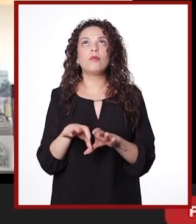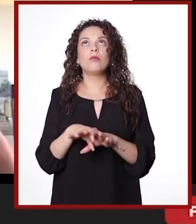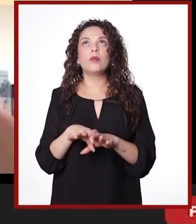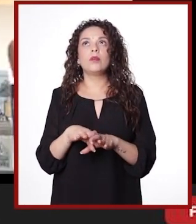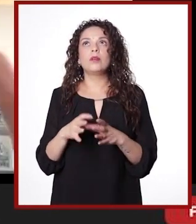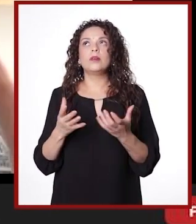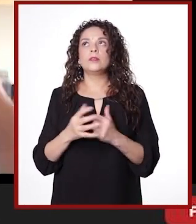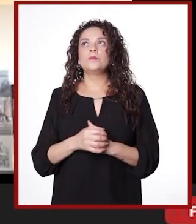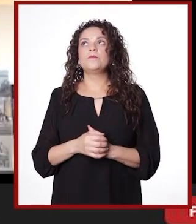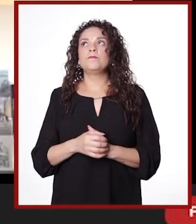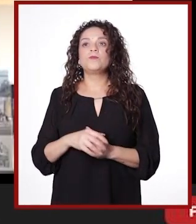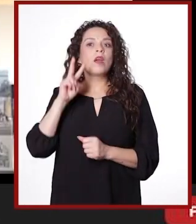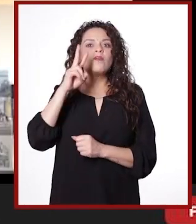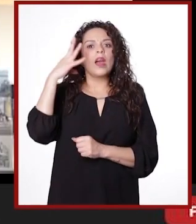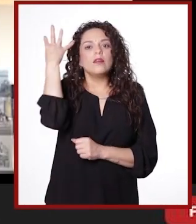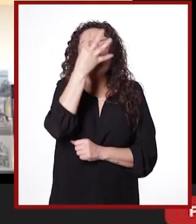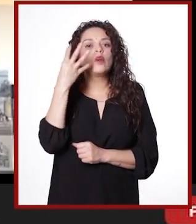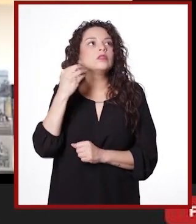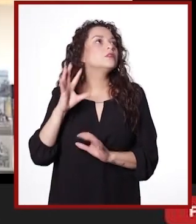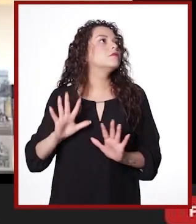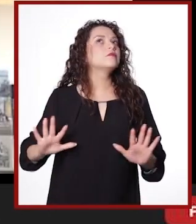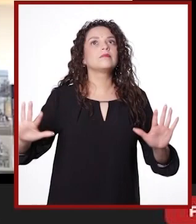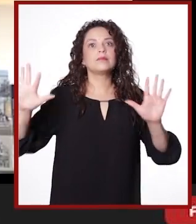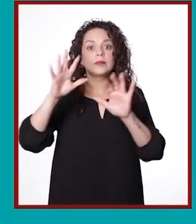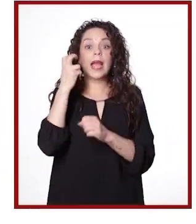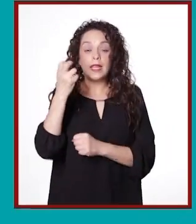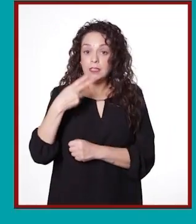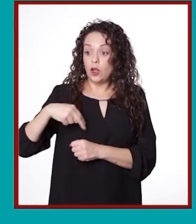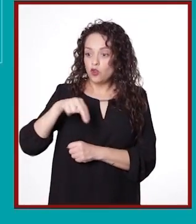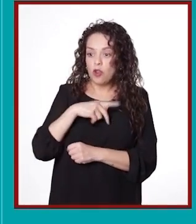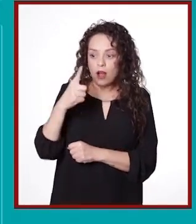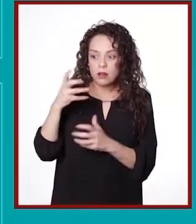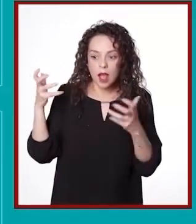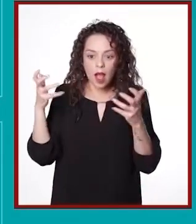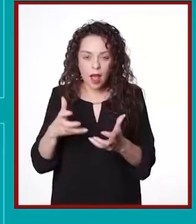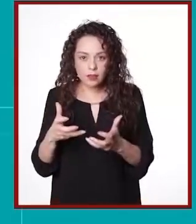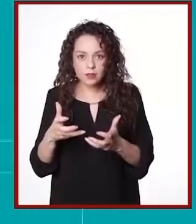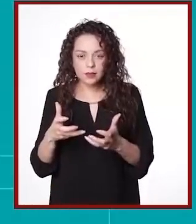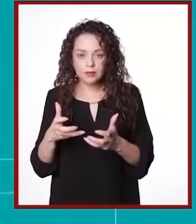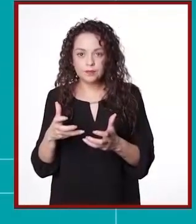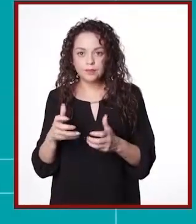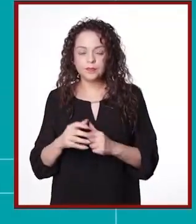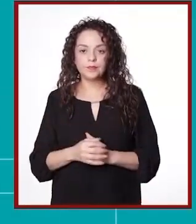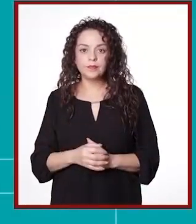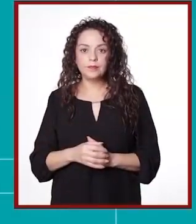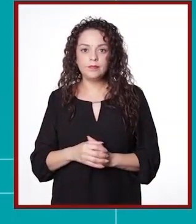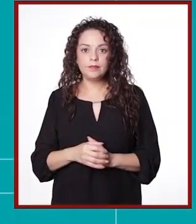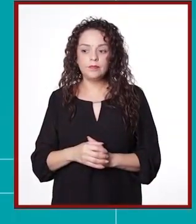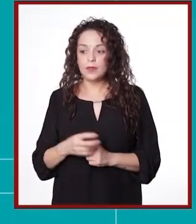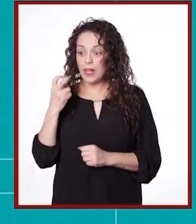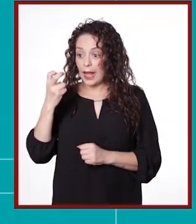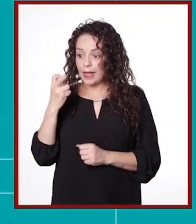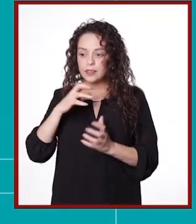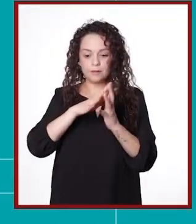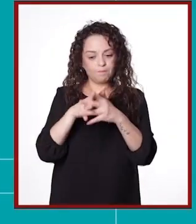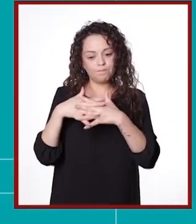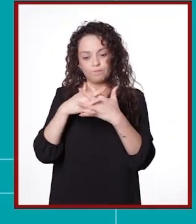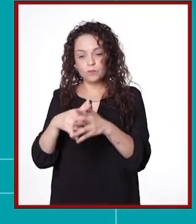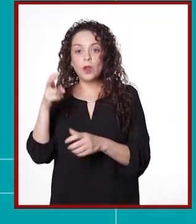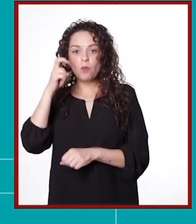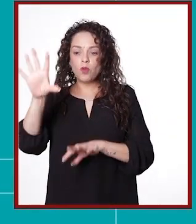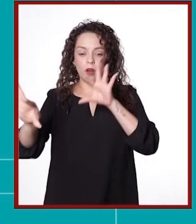resultado estético. Y entonces lo que nosotros intentamos hacer es pues, mezclar estas cosas y escogimos